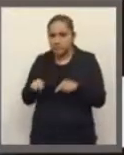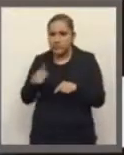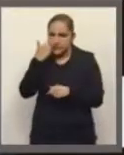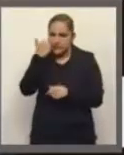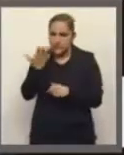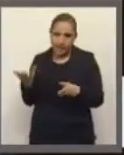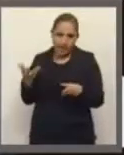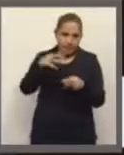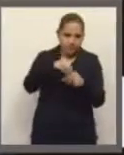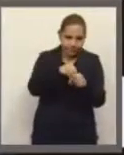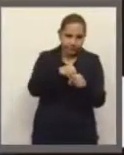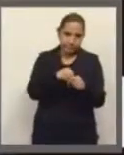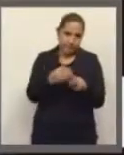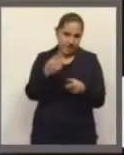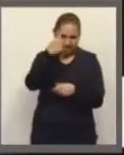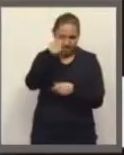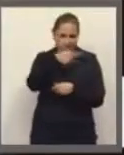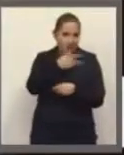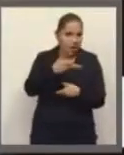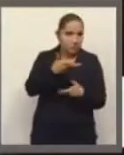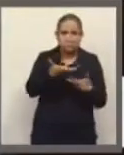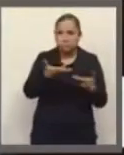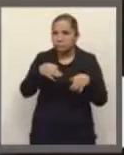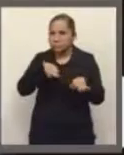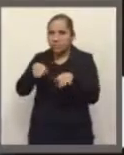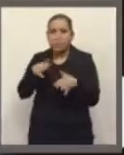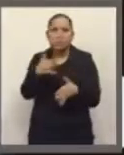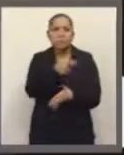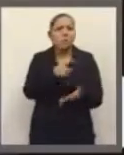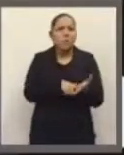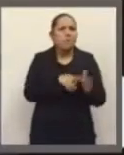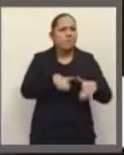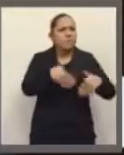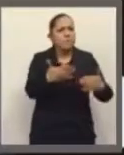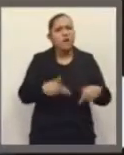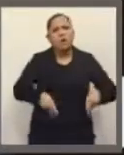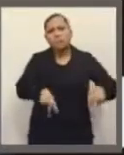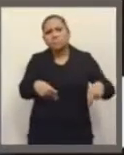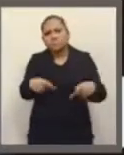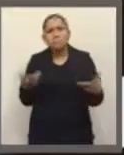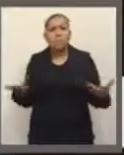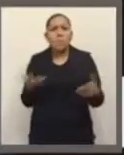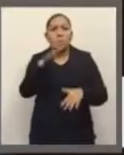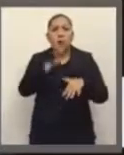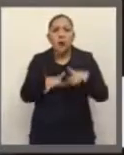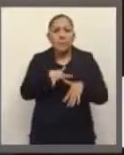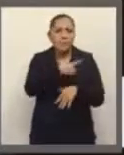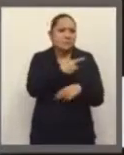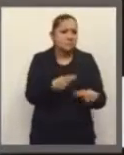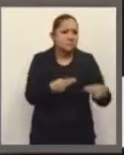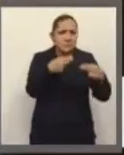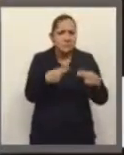como vendedores ambulantes, comercio fijo y trabajo doméstico.